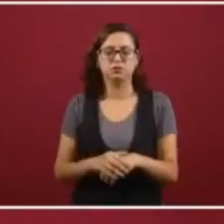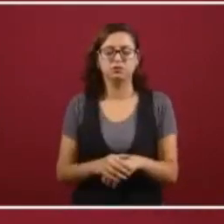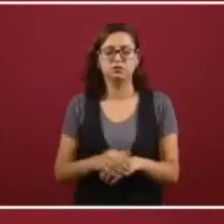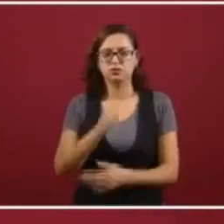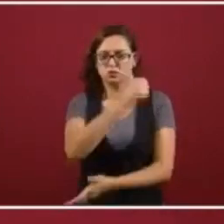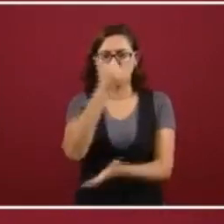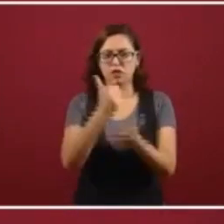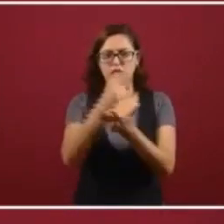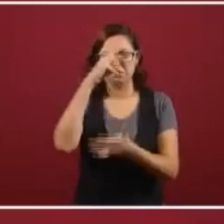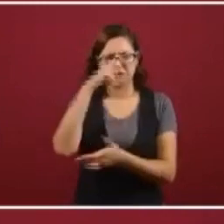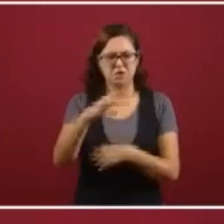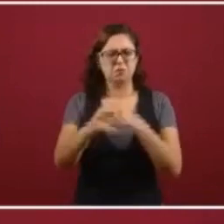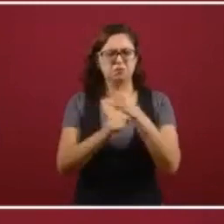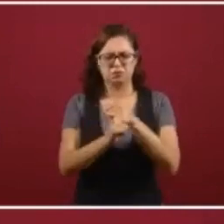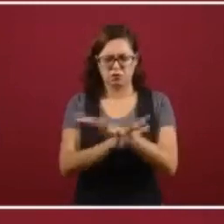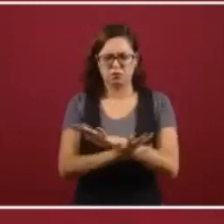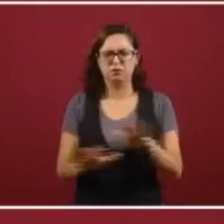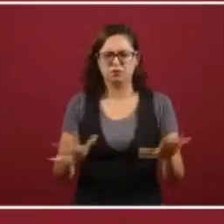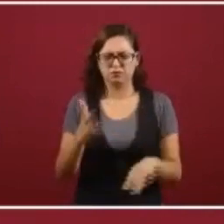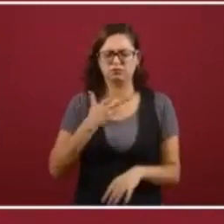ciudad,